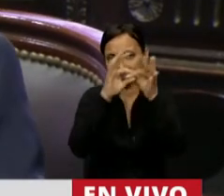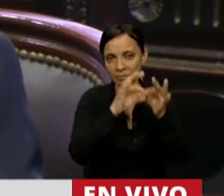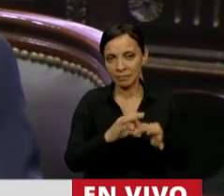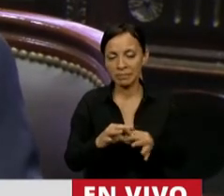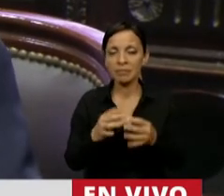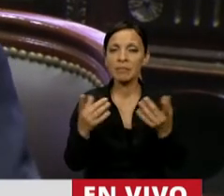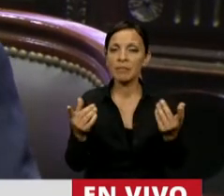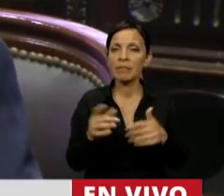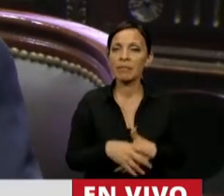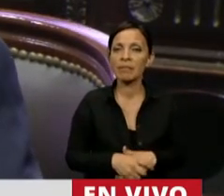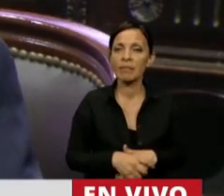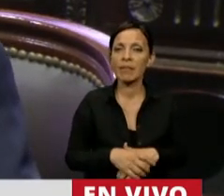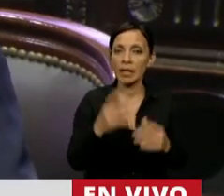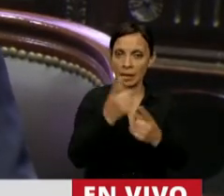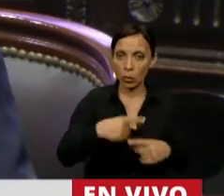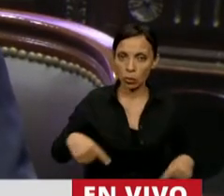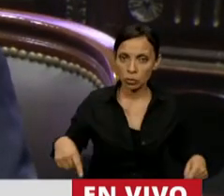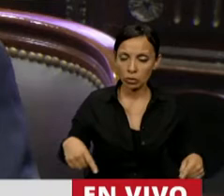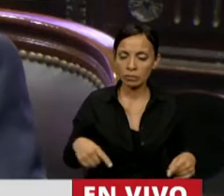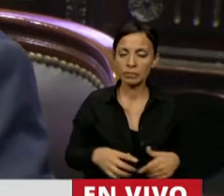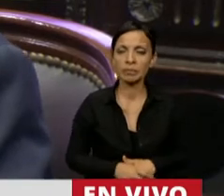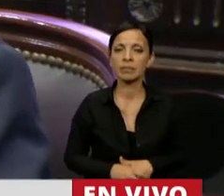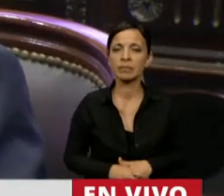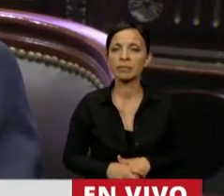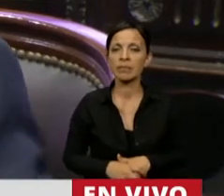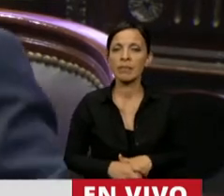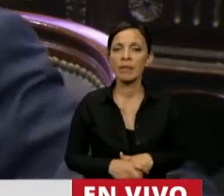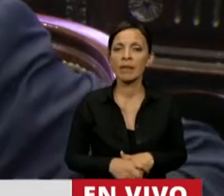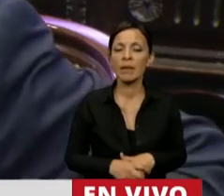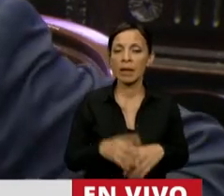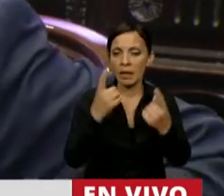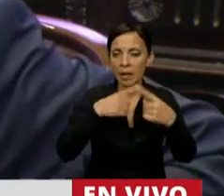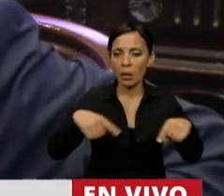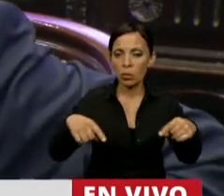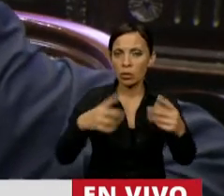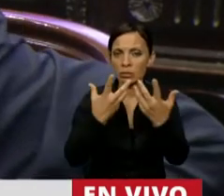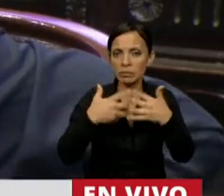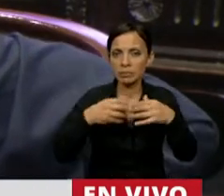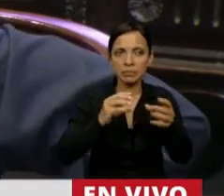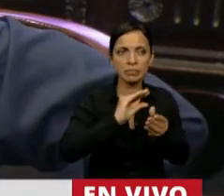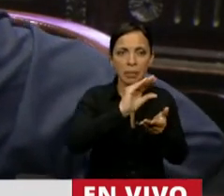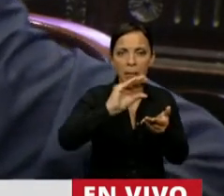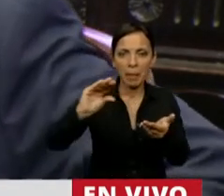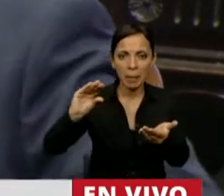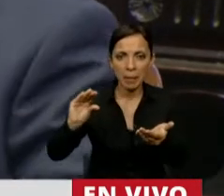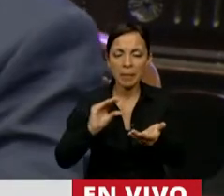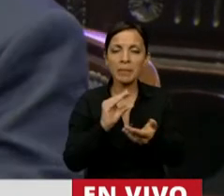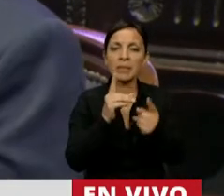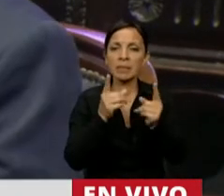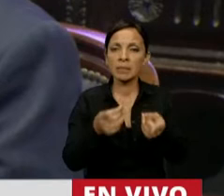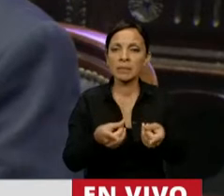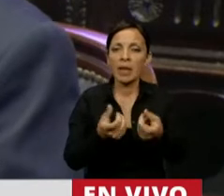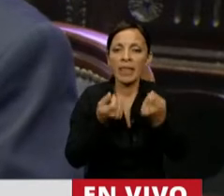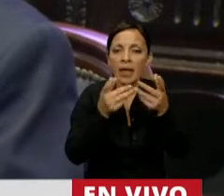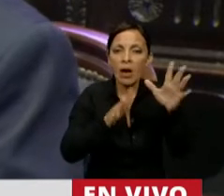No condicionar los recursos, hacer un reparto de recursos automático y brindar